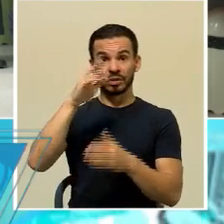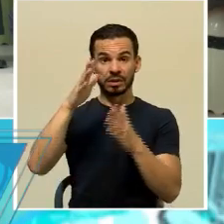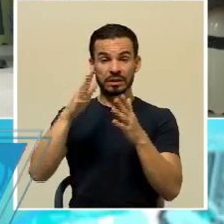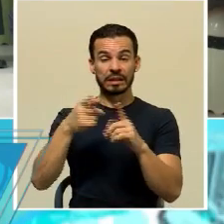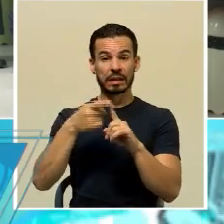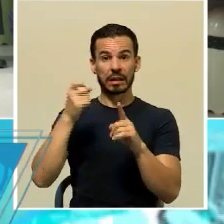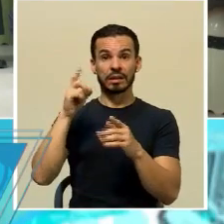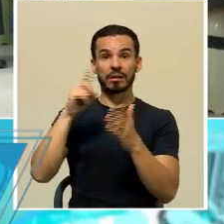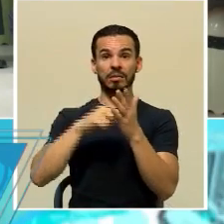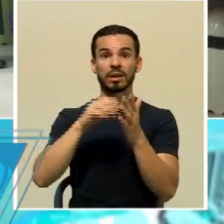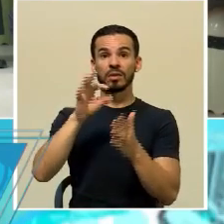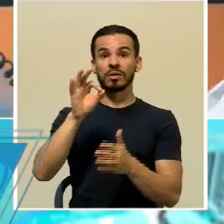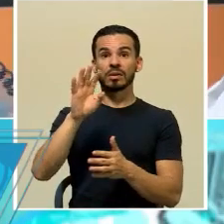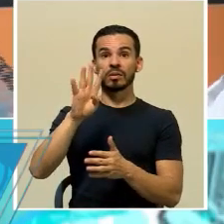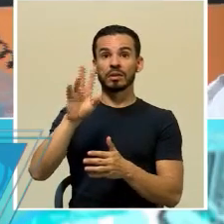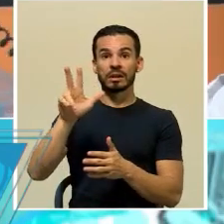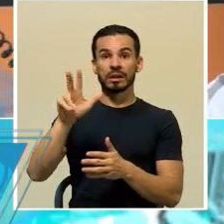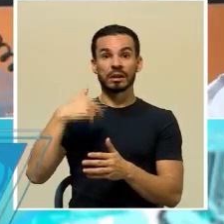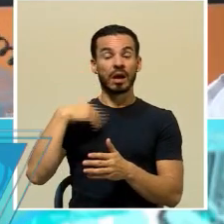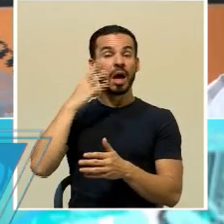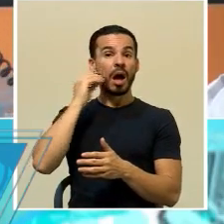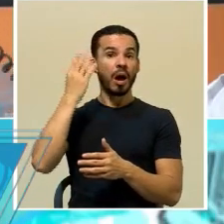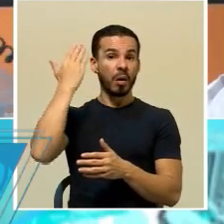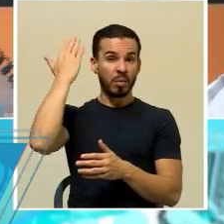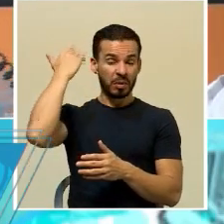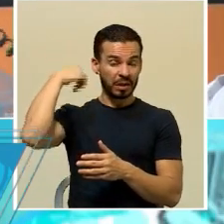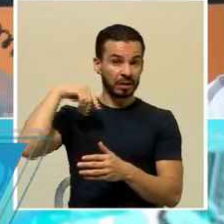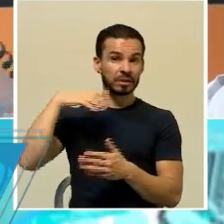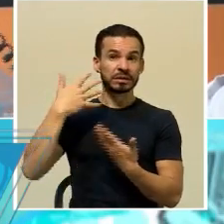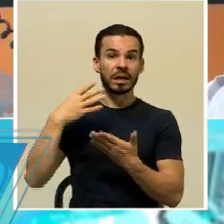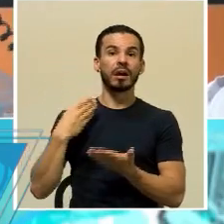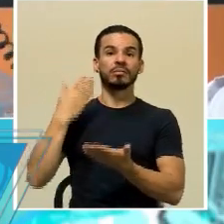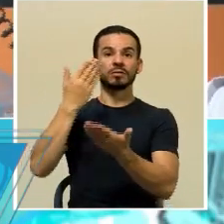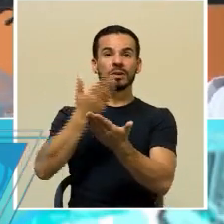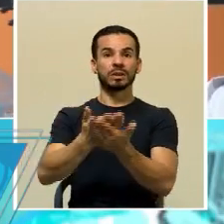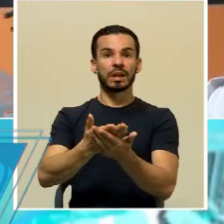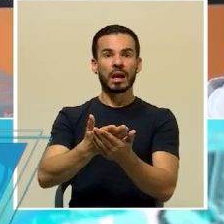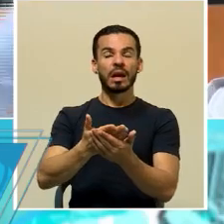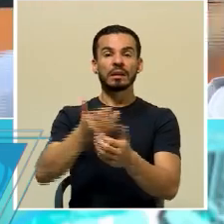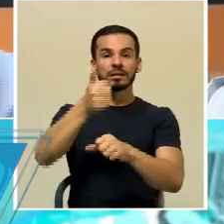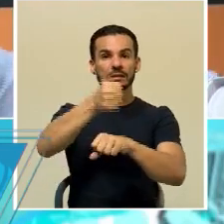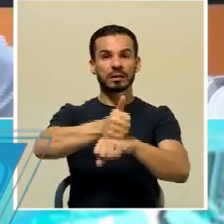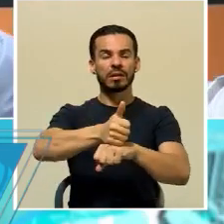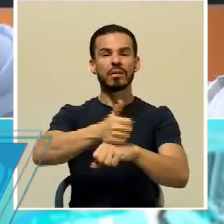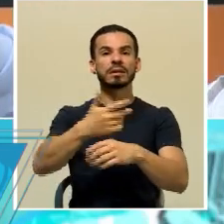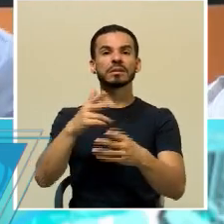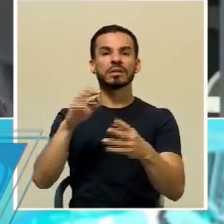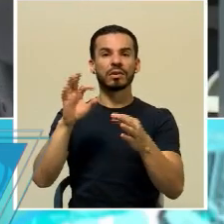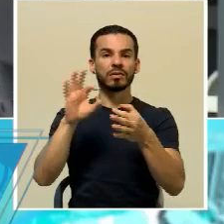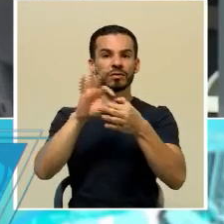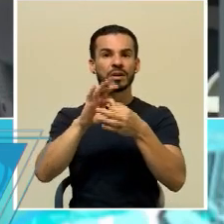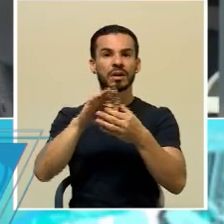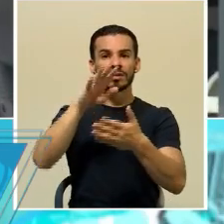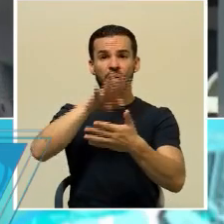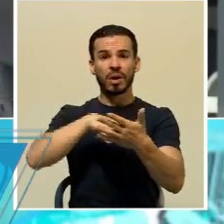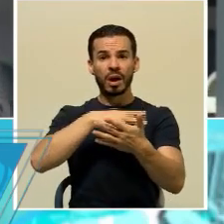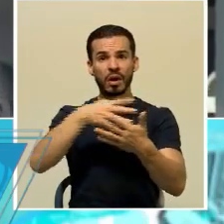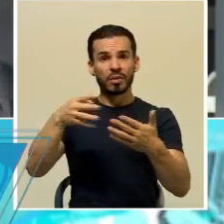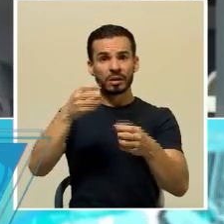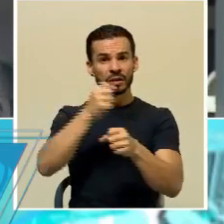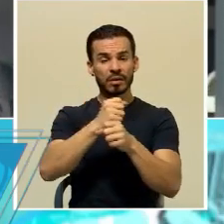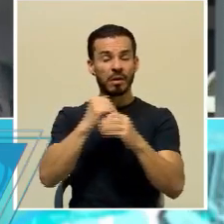desde 1943, nuestros abuelos y abuelas nos dejan plasmado lo que tiene que ver con jornadas. La